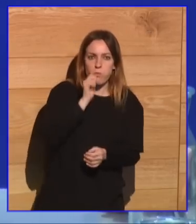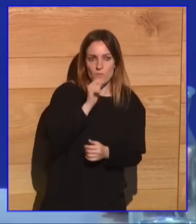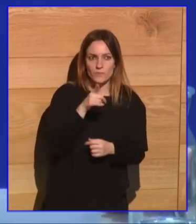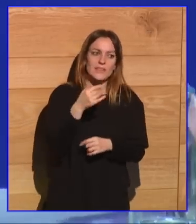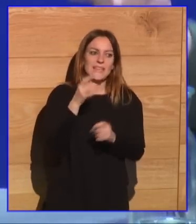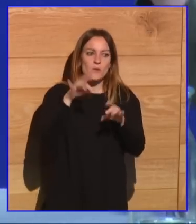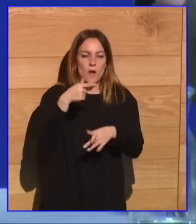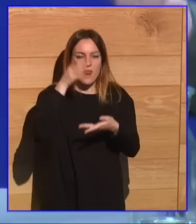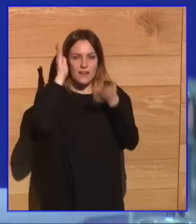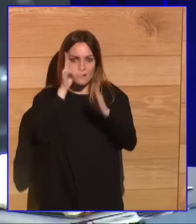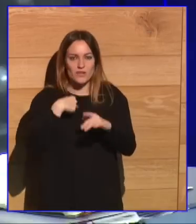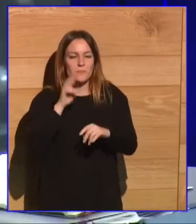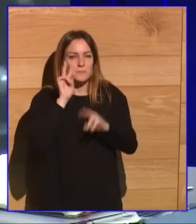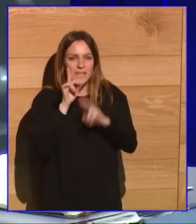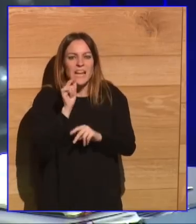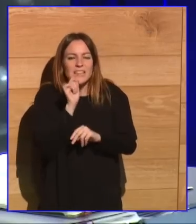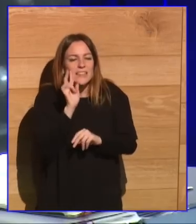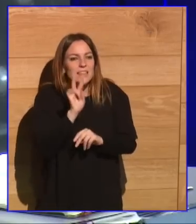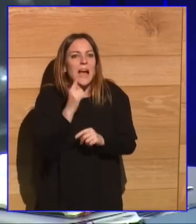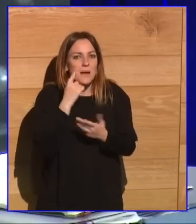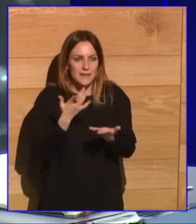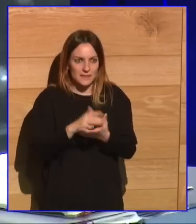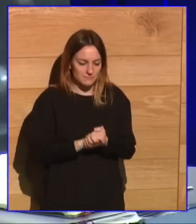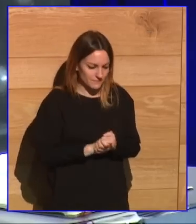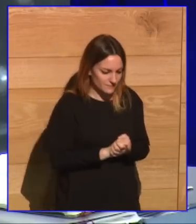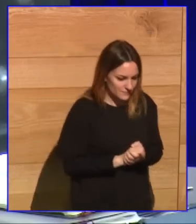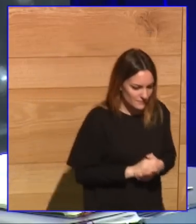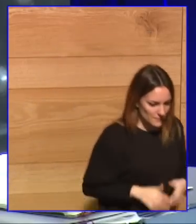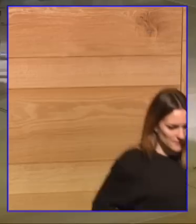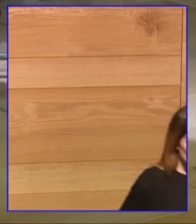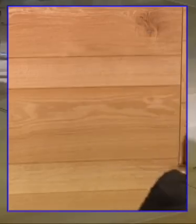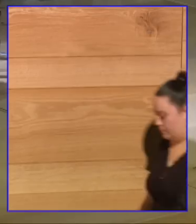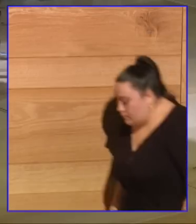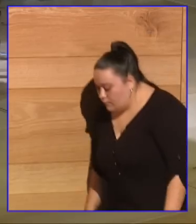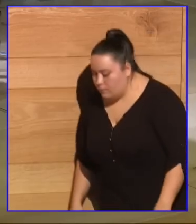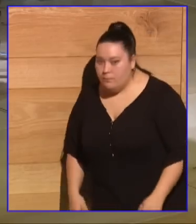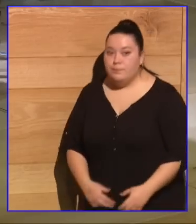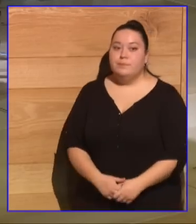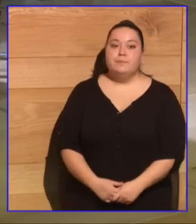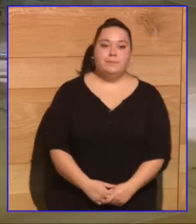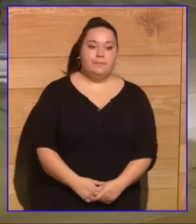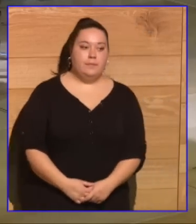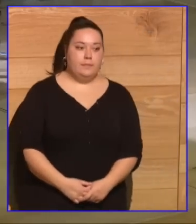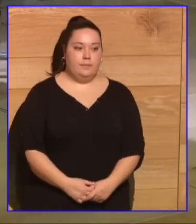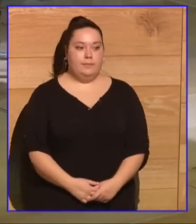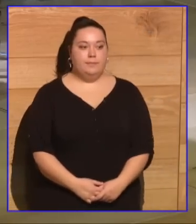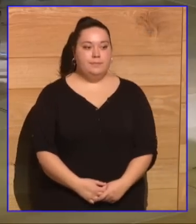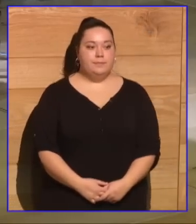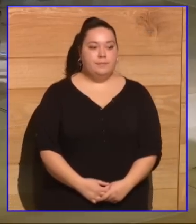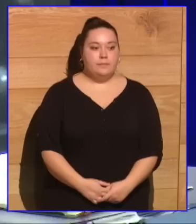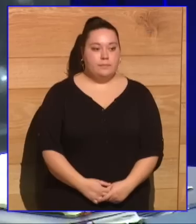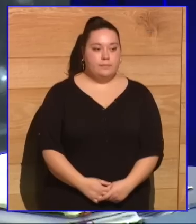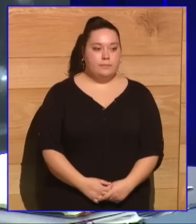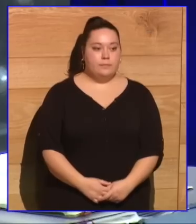cuántos programas llevamos, le miramos la dentadura. Eso es. Ya veréis cuando llevemos unos poquitos más y digo, ya veréis.